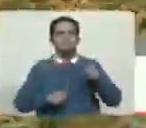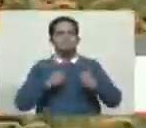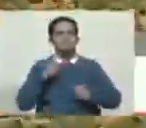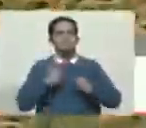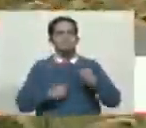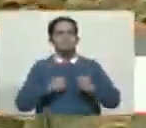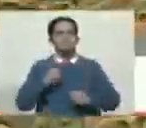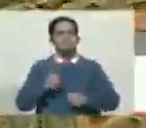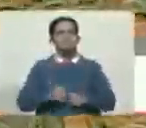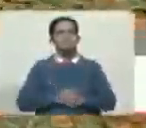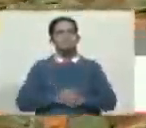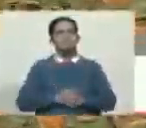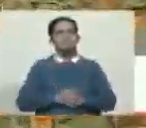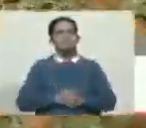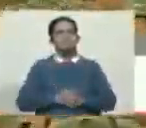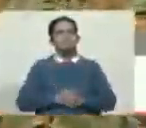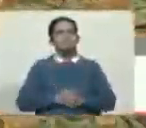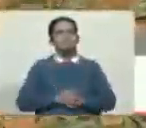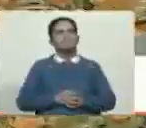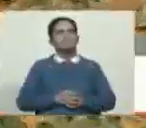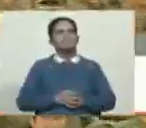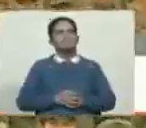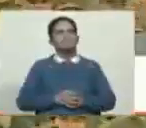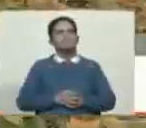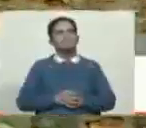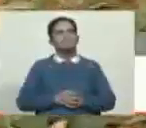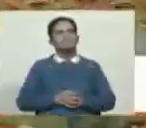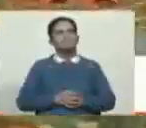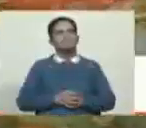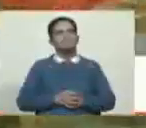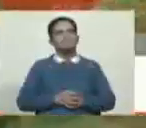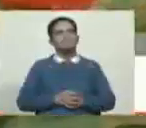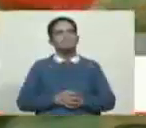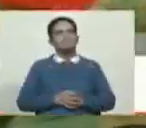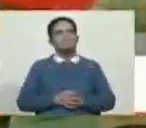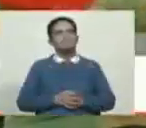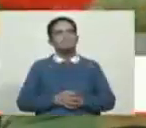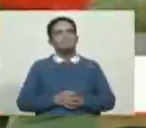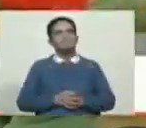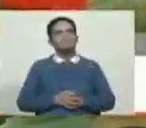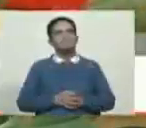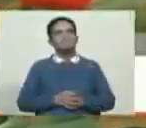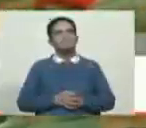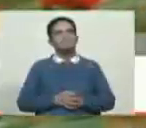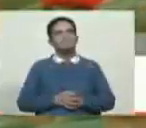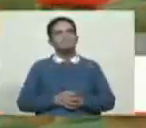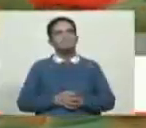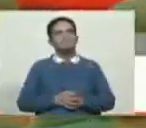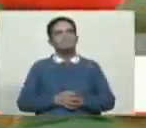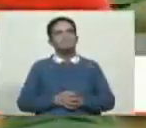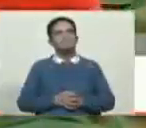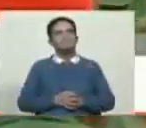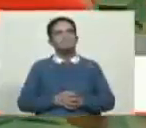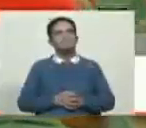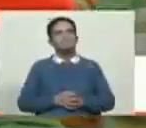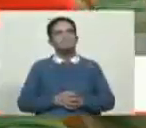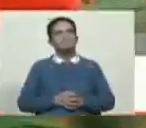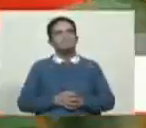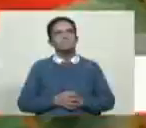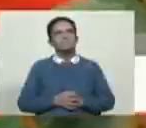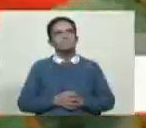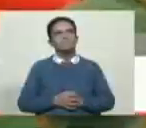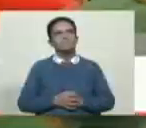y destacábamos. Que ya se disponen para acompañar al comandante en jefe